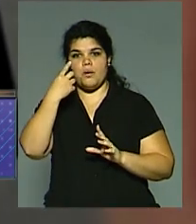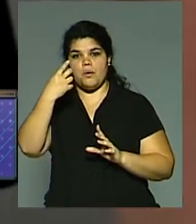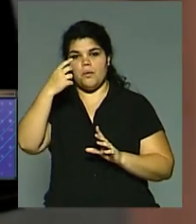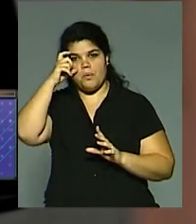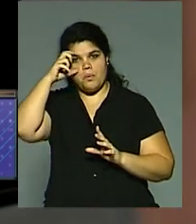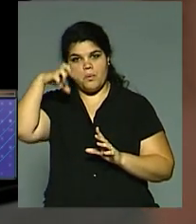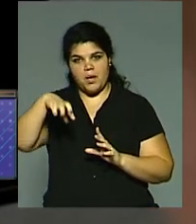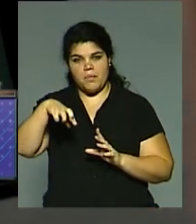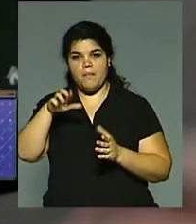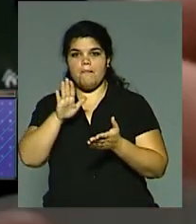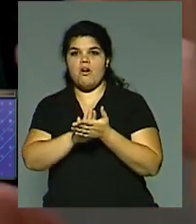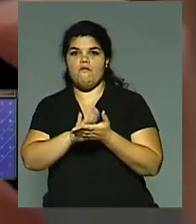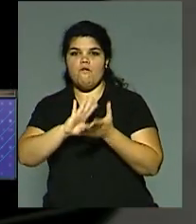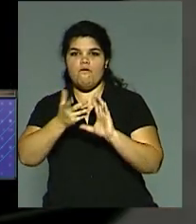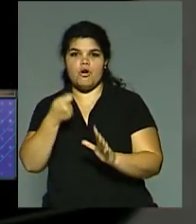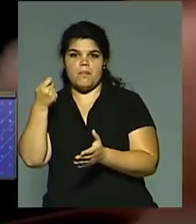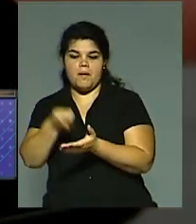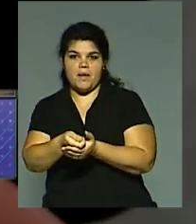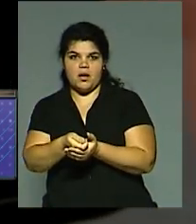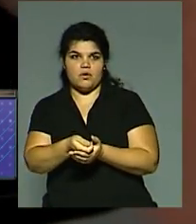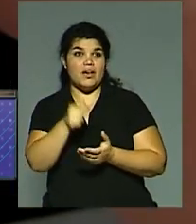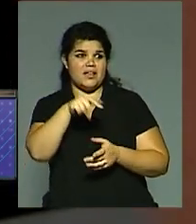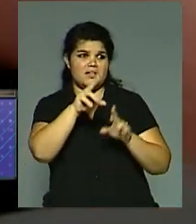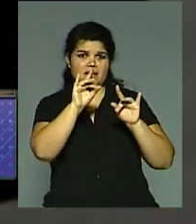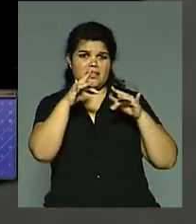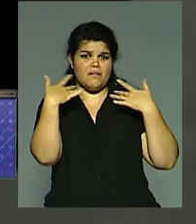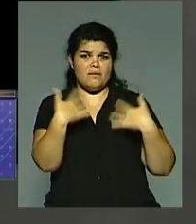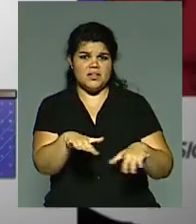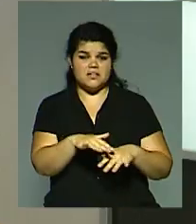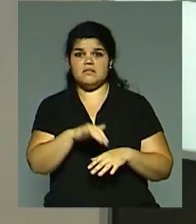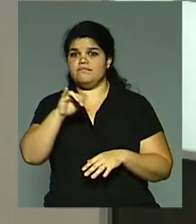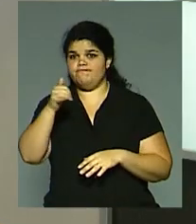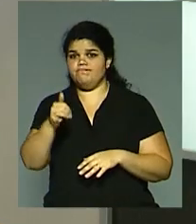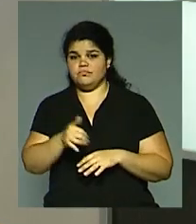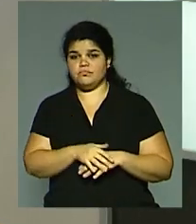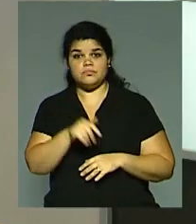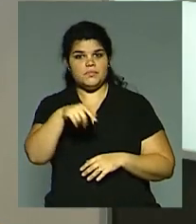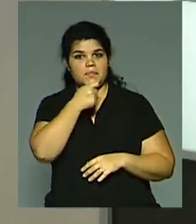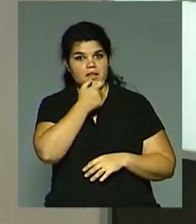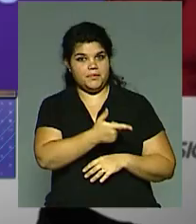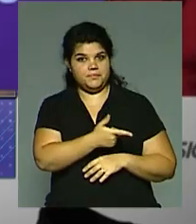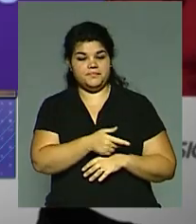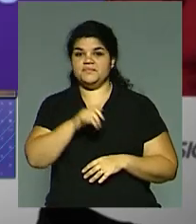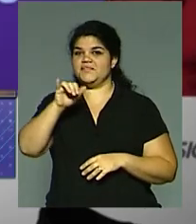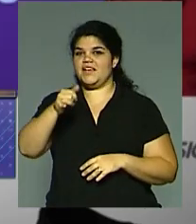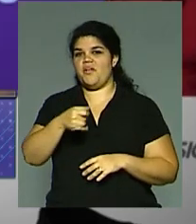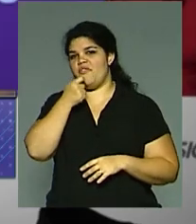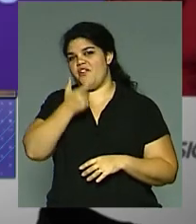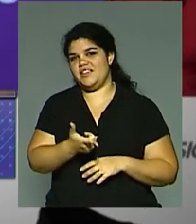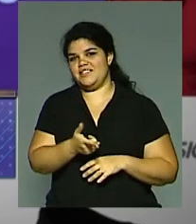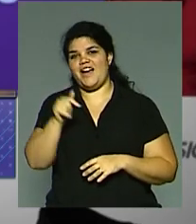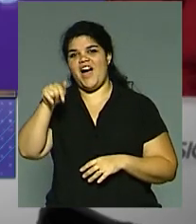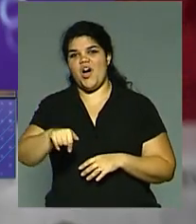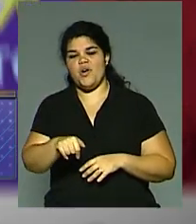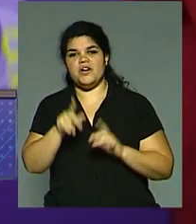me superaba. Sí. Digo, era todo un tema, realmente complicado. Bueno, ahora es más simple. Sí, ahora es más simple. Ahora lo manejas